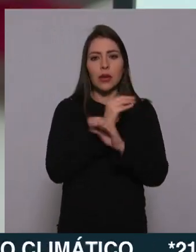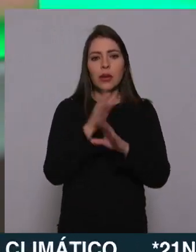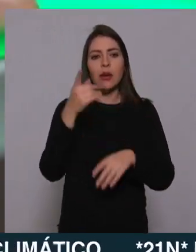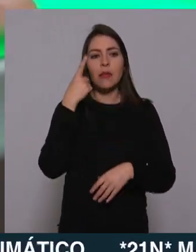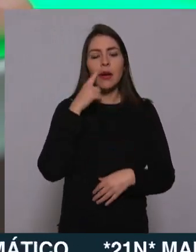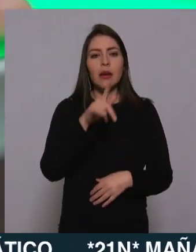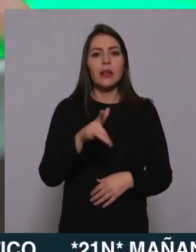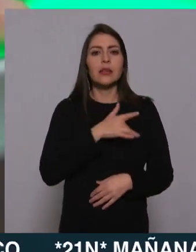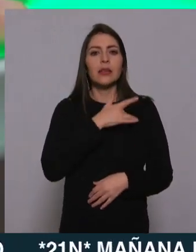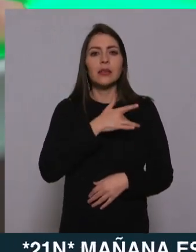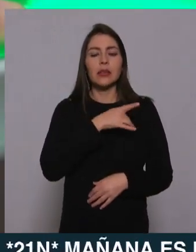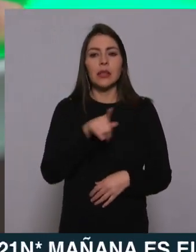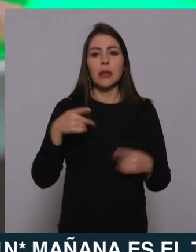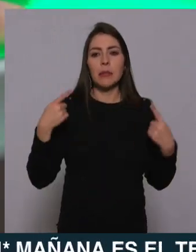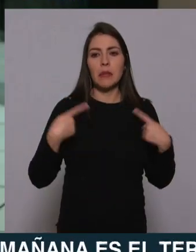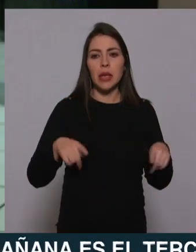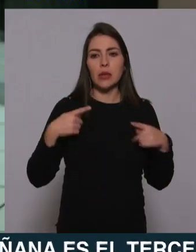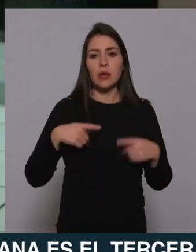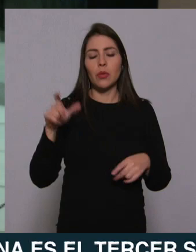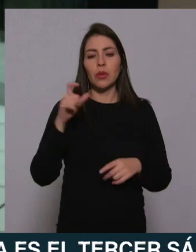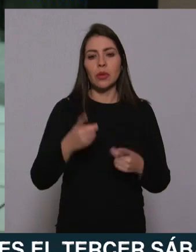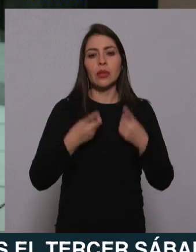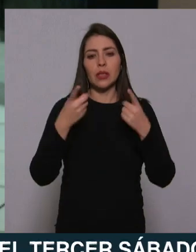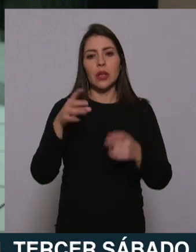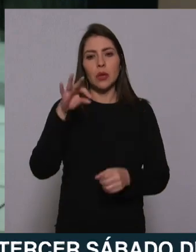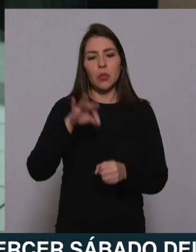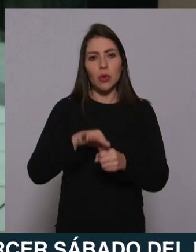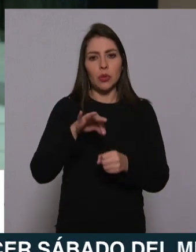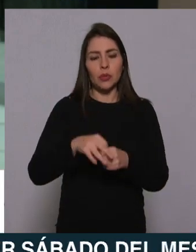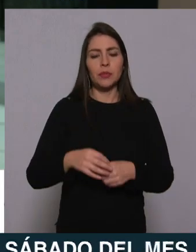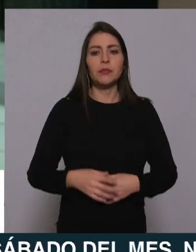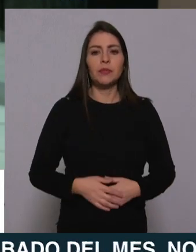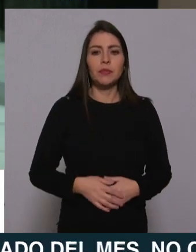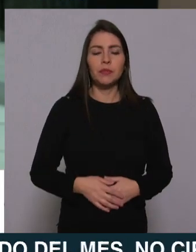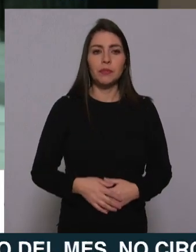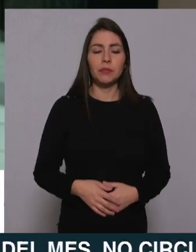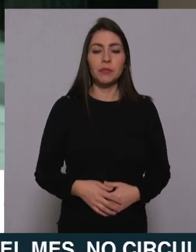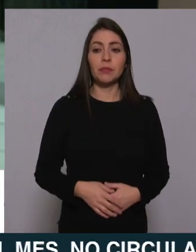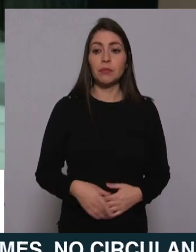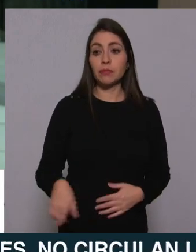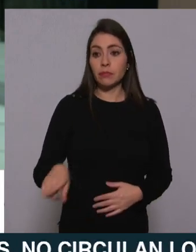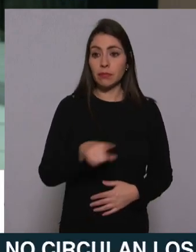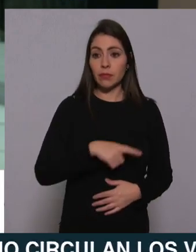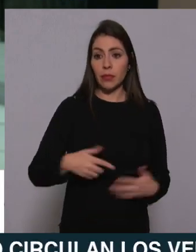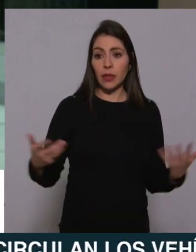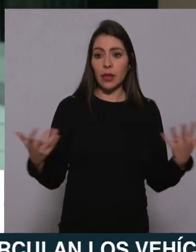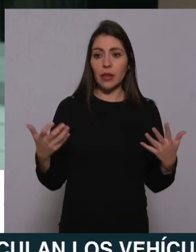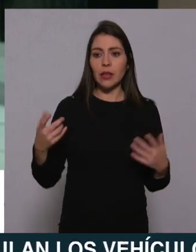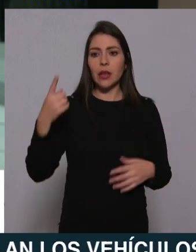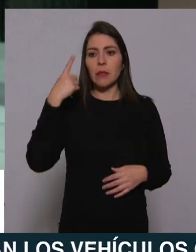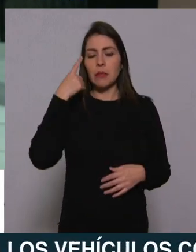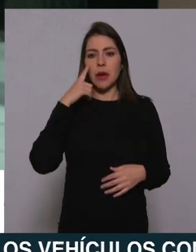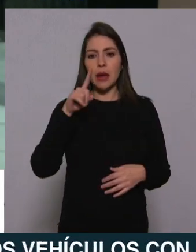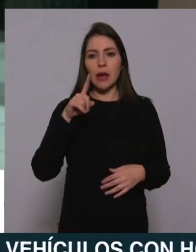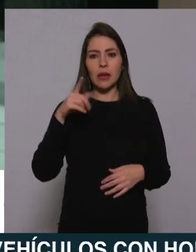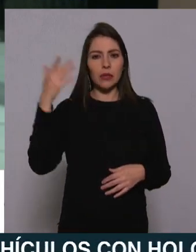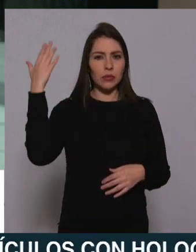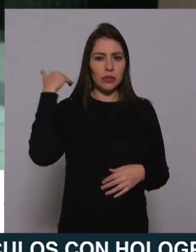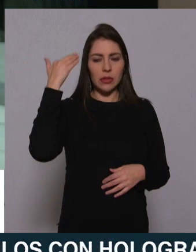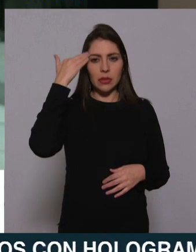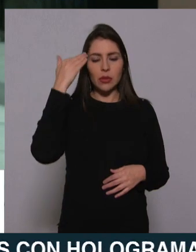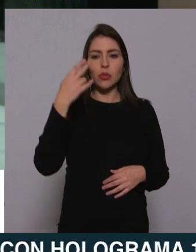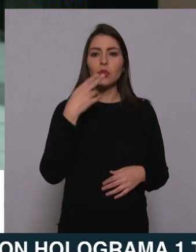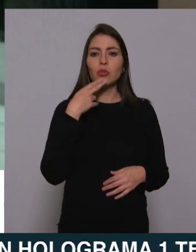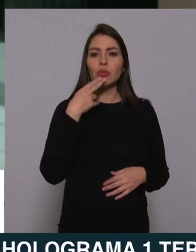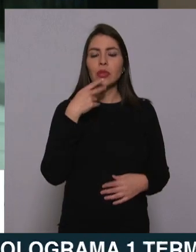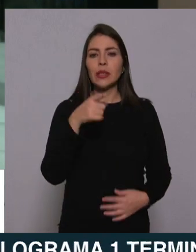precepto de un ciudadano, un voto. Lo que hicimos hace ya tiempo fue apostar al uso de la biometría para poder tener